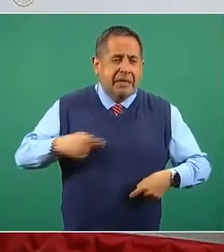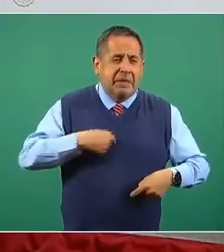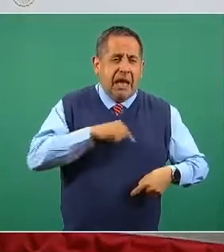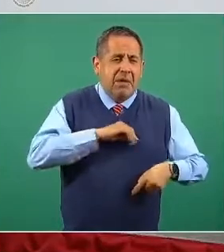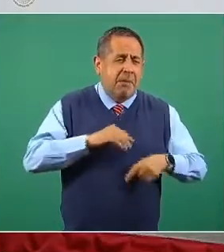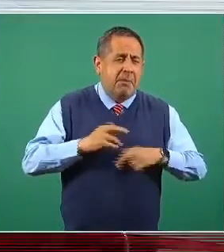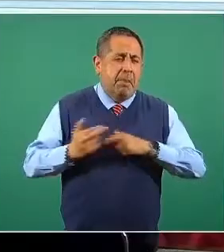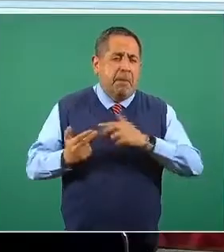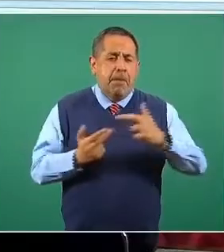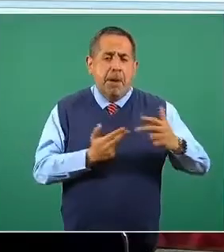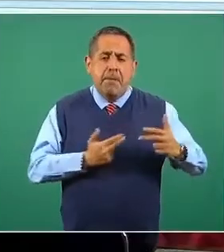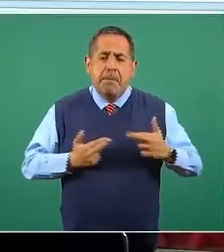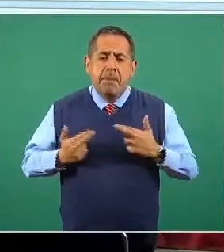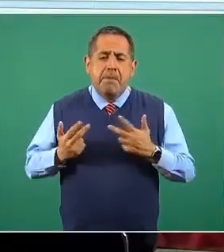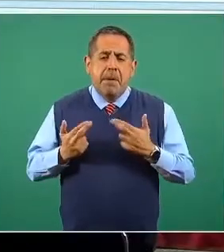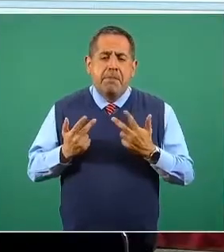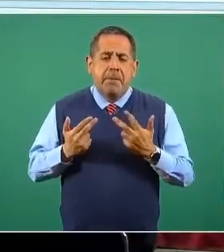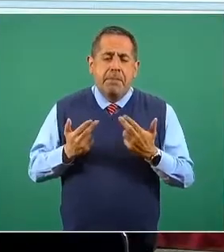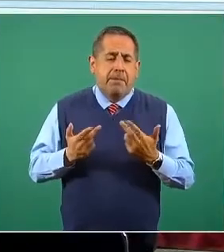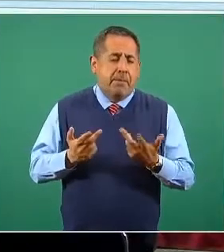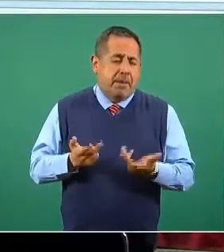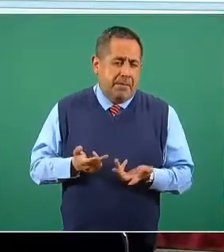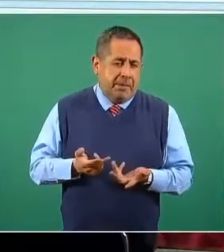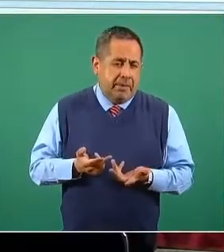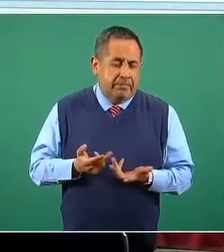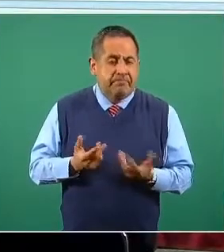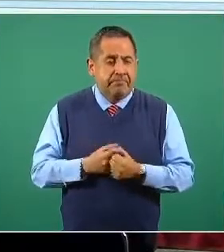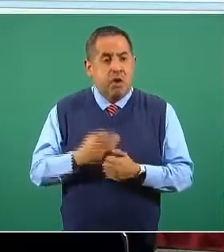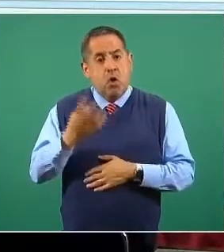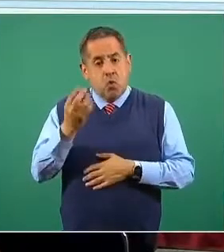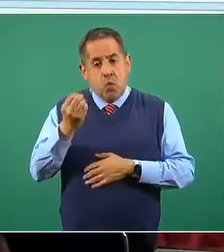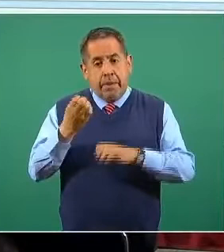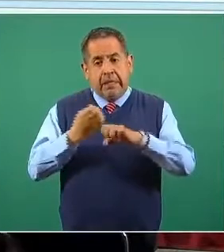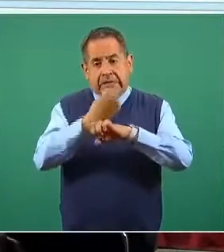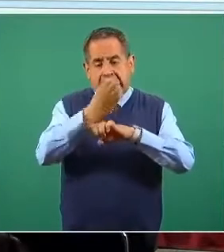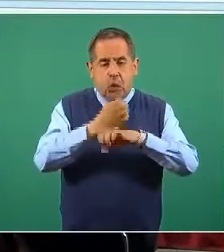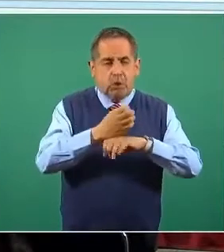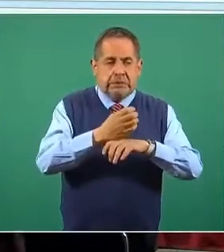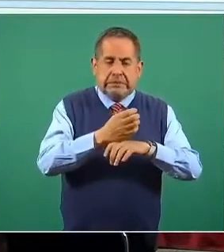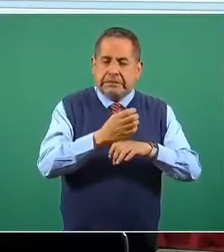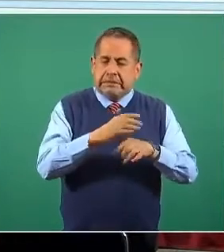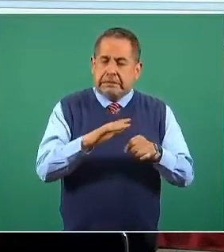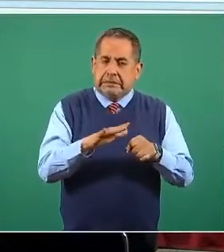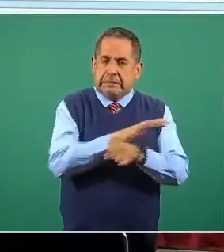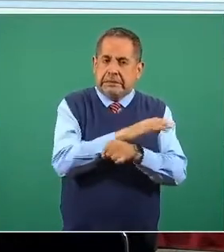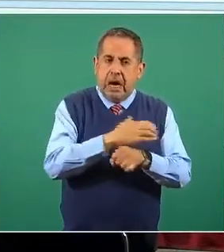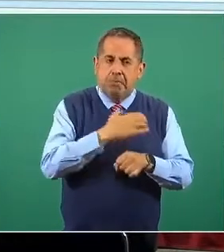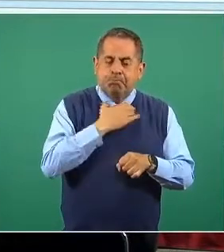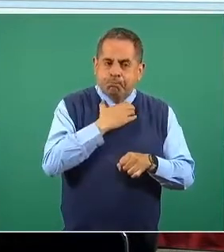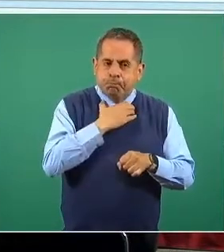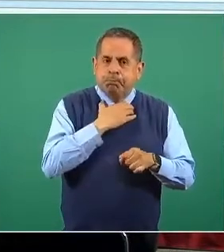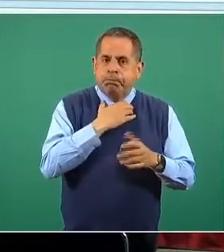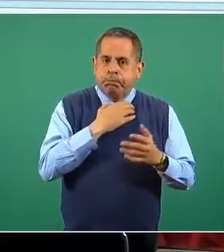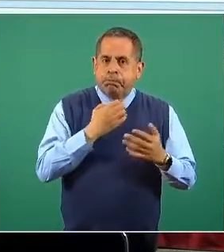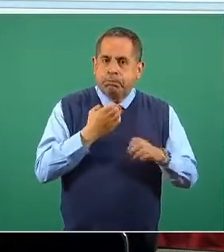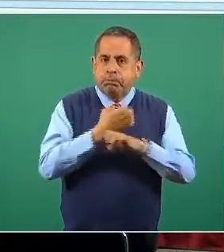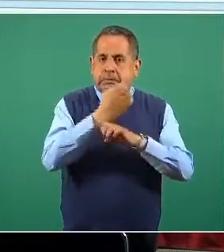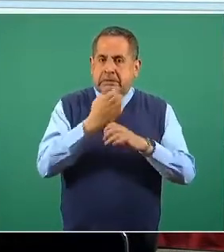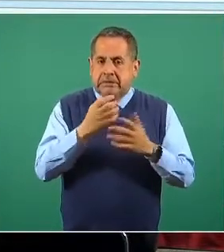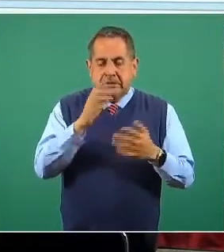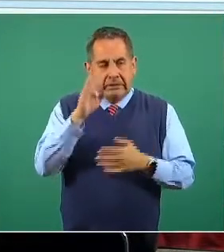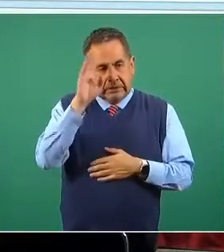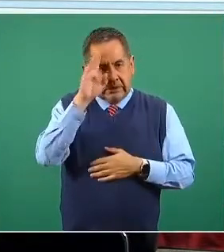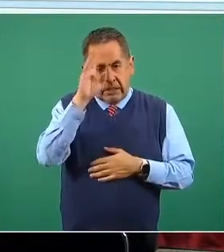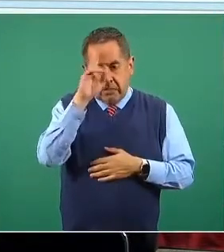las entidades que tienen una ocupación de estas camas por encima de este 70%. Prácticamente han sido